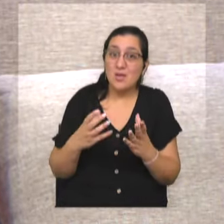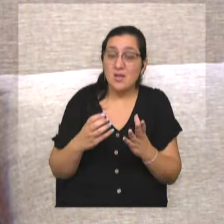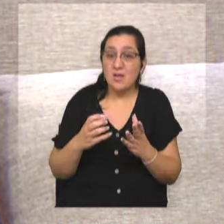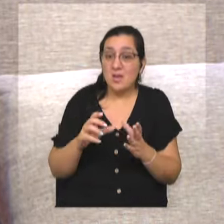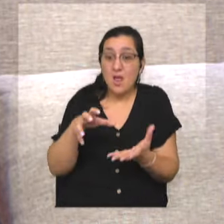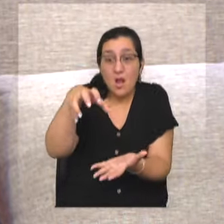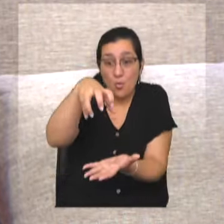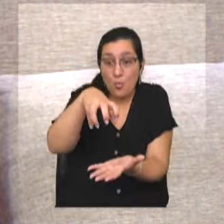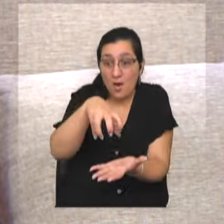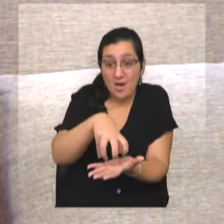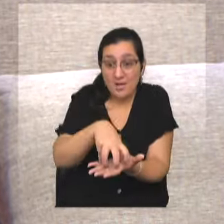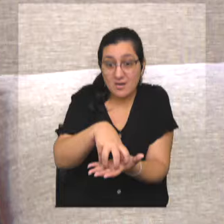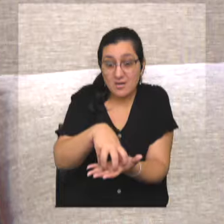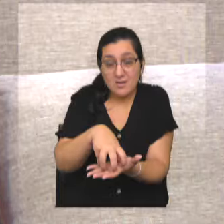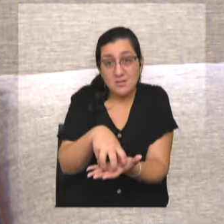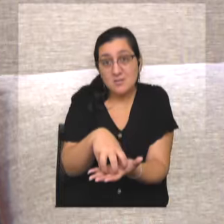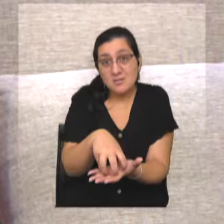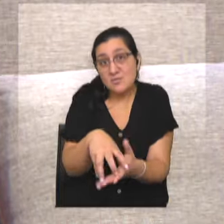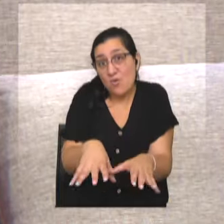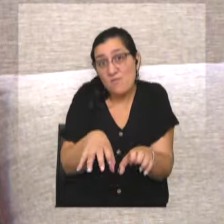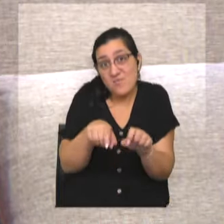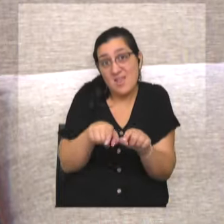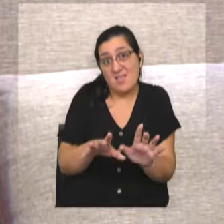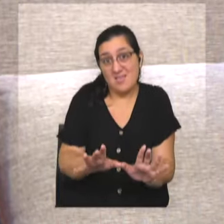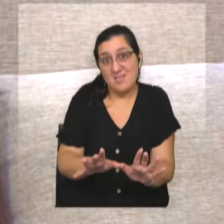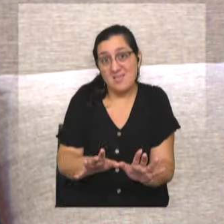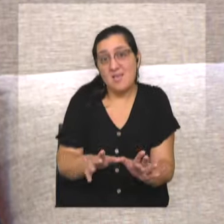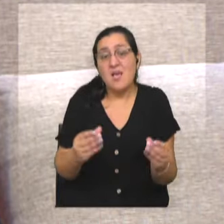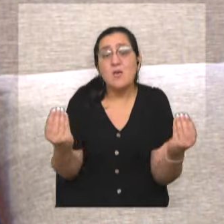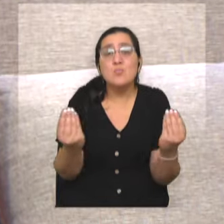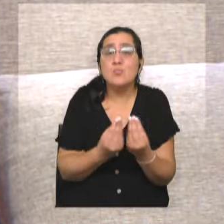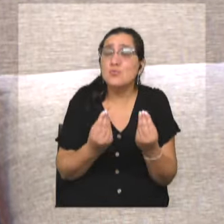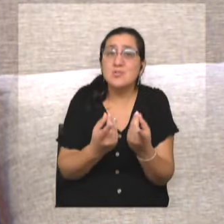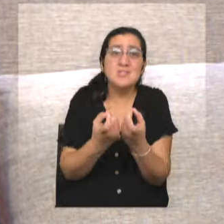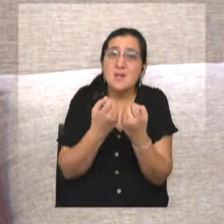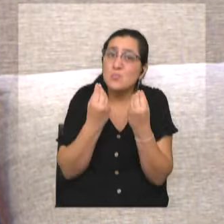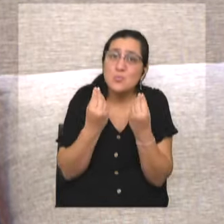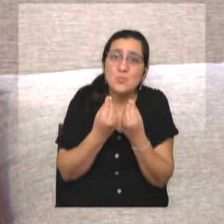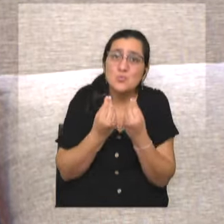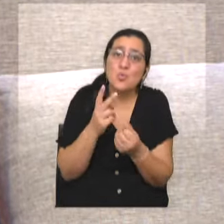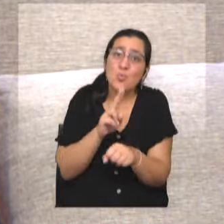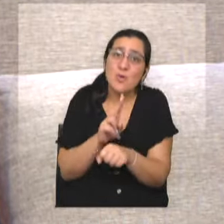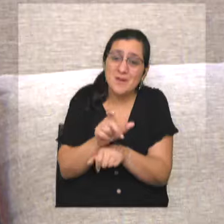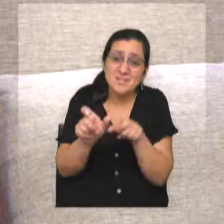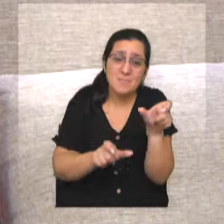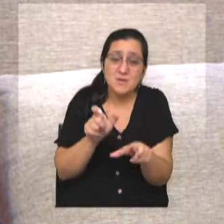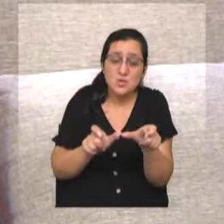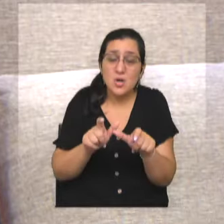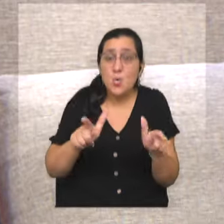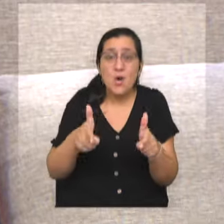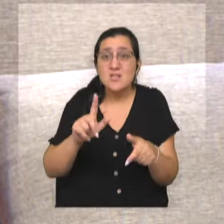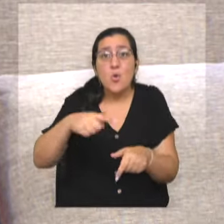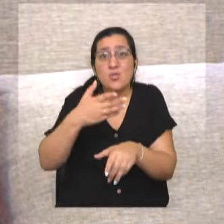siendo el lugar de morada y implica muchísimos, muchísimos cuidados para que esas personas no tengan otras afecciones,